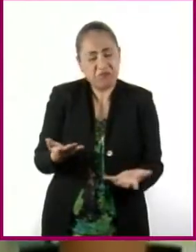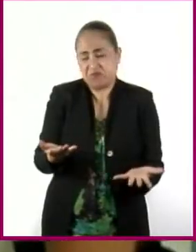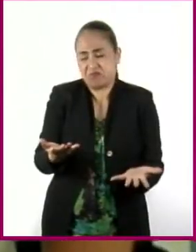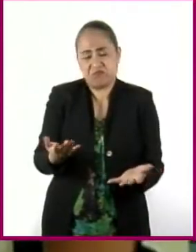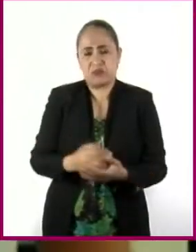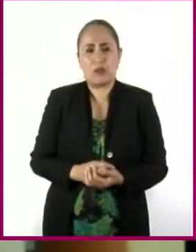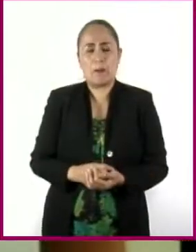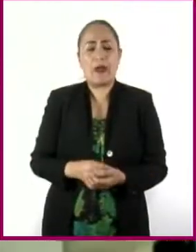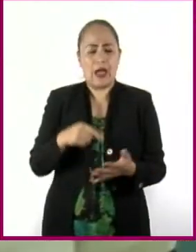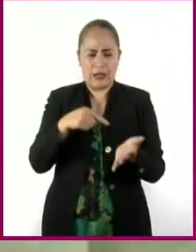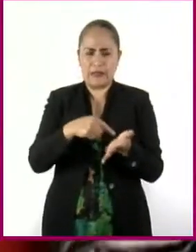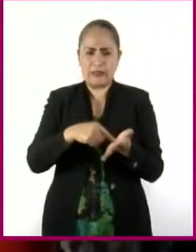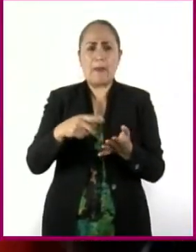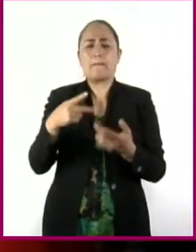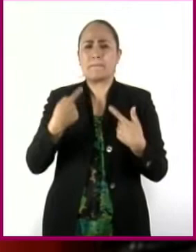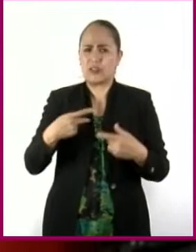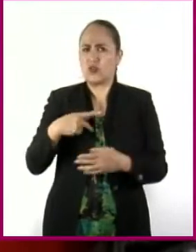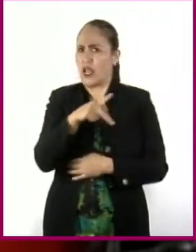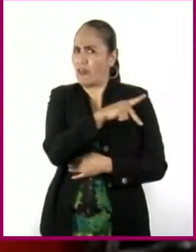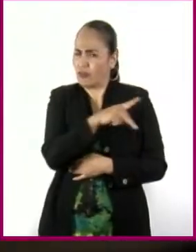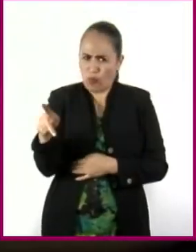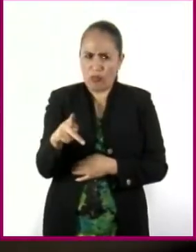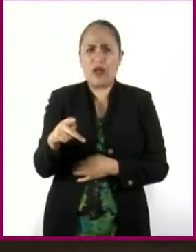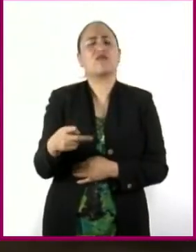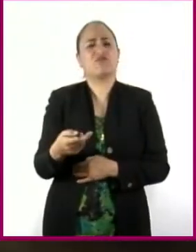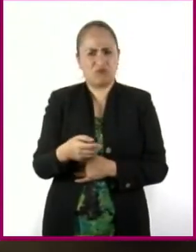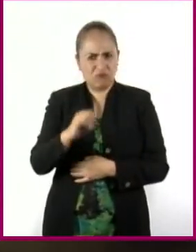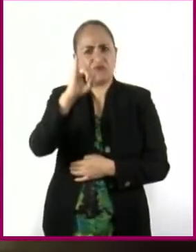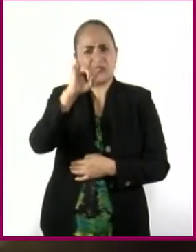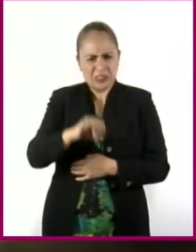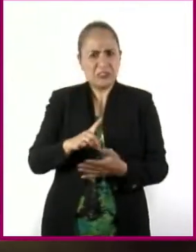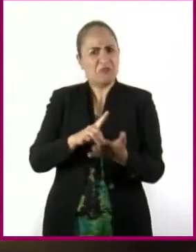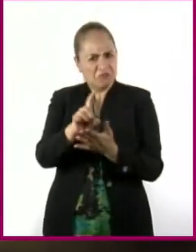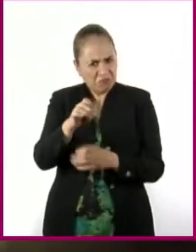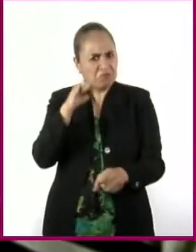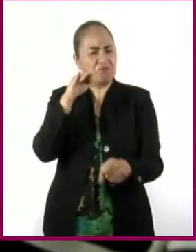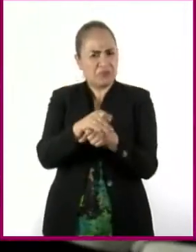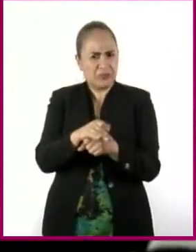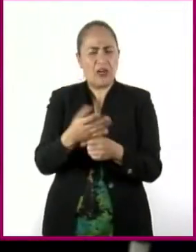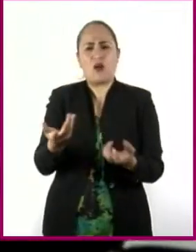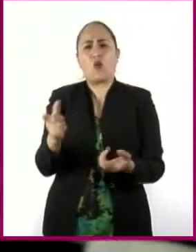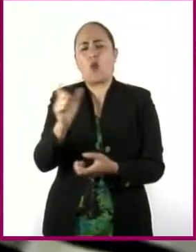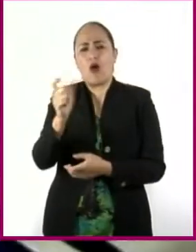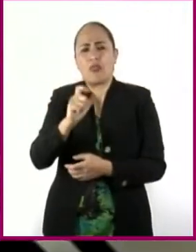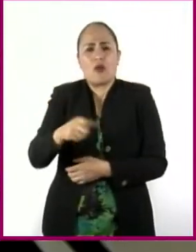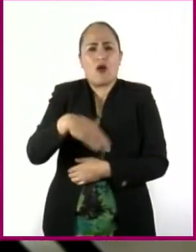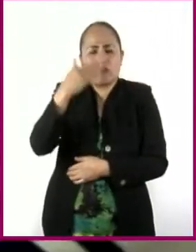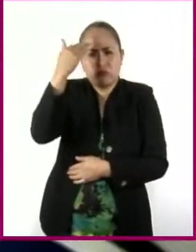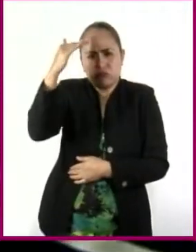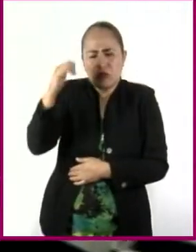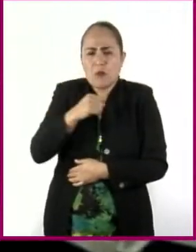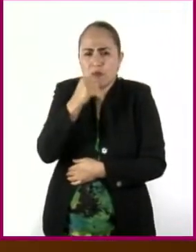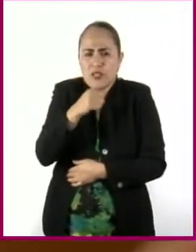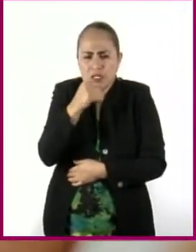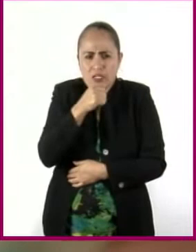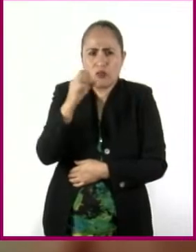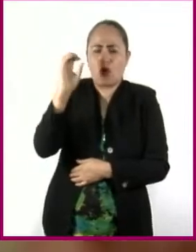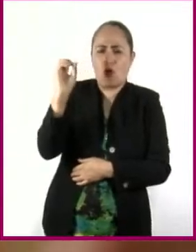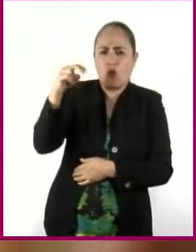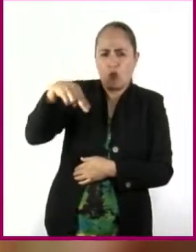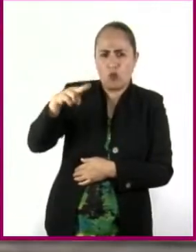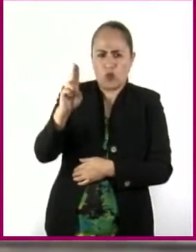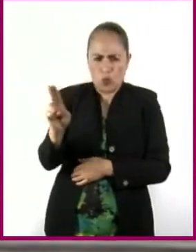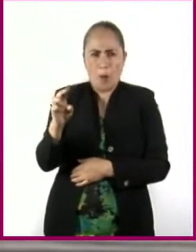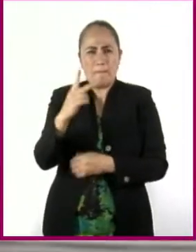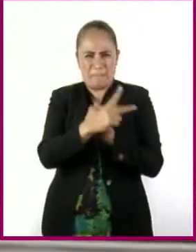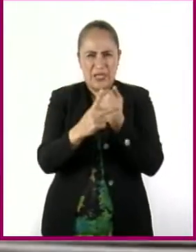toda persona tiene derecho a la protección, especialmente durante su ancianidad. Los países miembros de la ONU se comprometen a realizar de